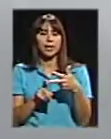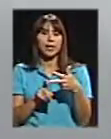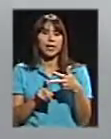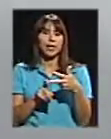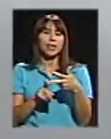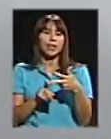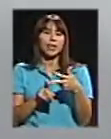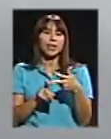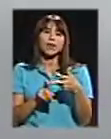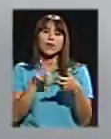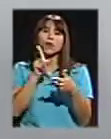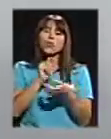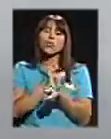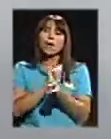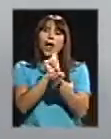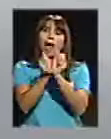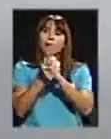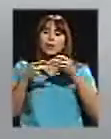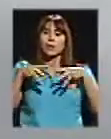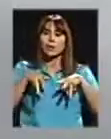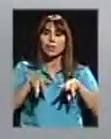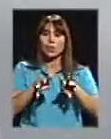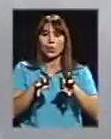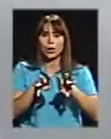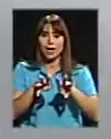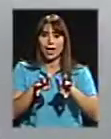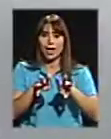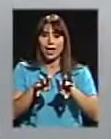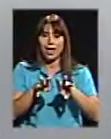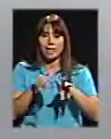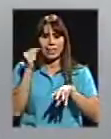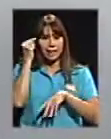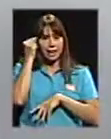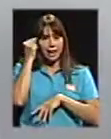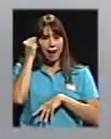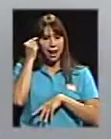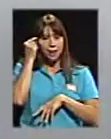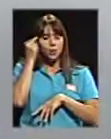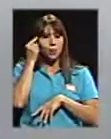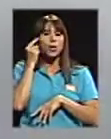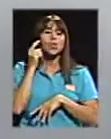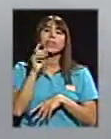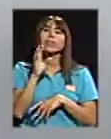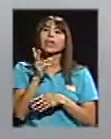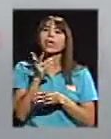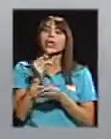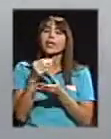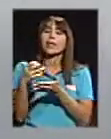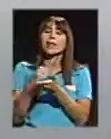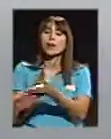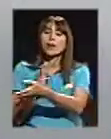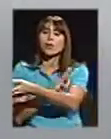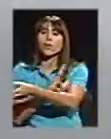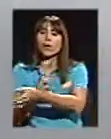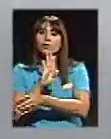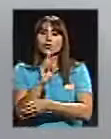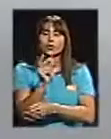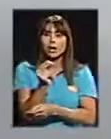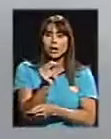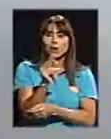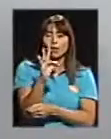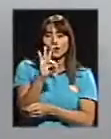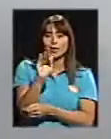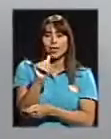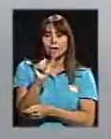medida, digamos, fue un cambio en la metodología del cálculo de la tasa básica por parte del Banco Central. Esas tres medidas me parece que